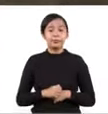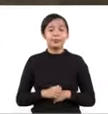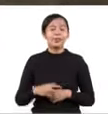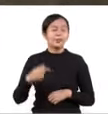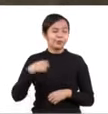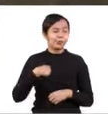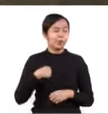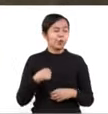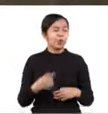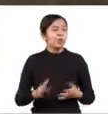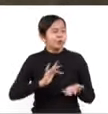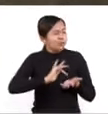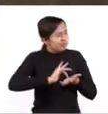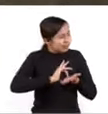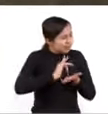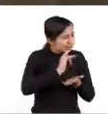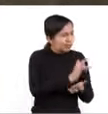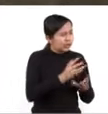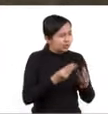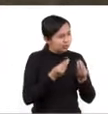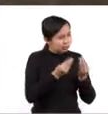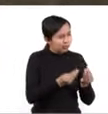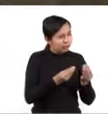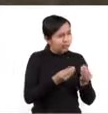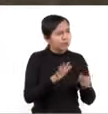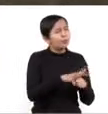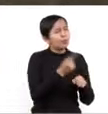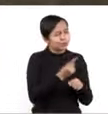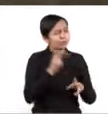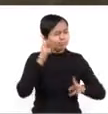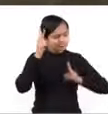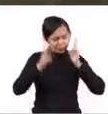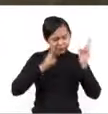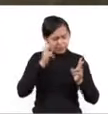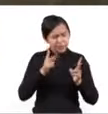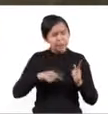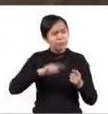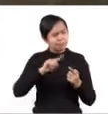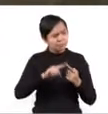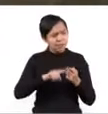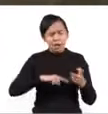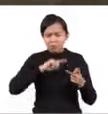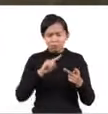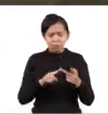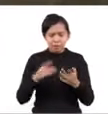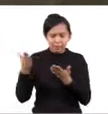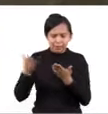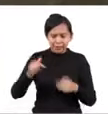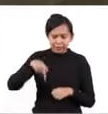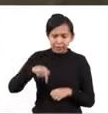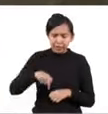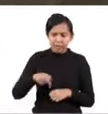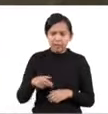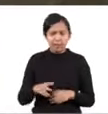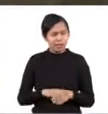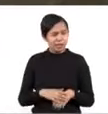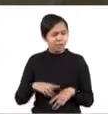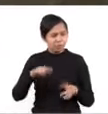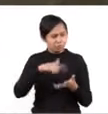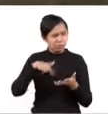darle las gracias por su visita a esta ciudad, darle las gracias por estar en este Palacio del Ayuntamiento, en